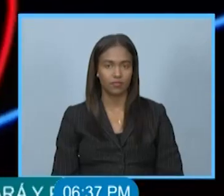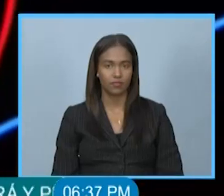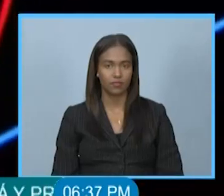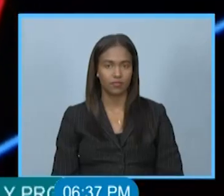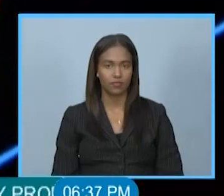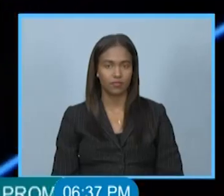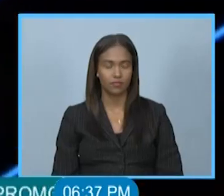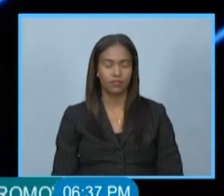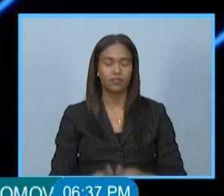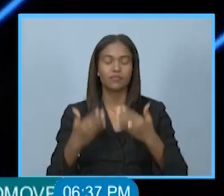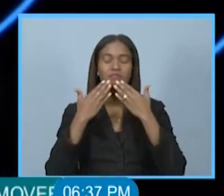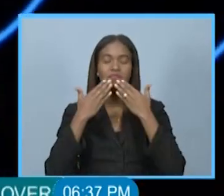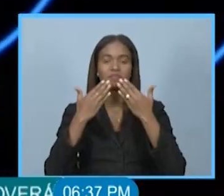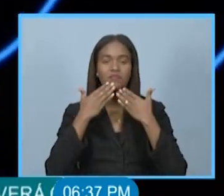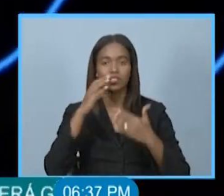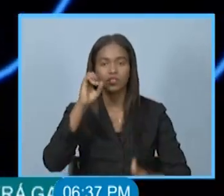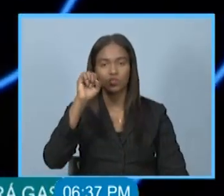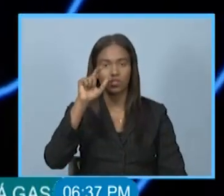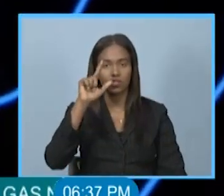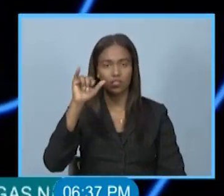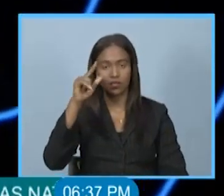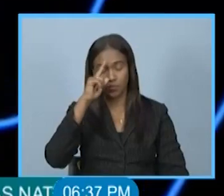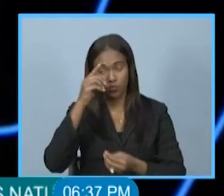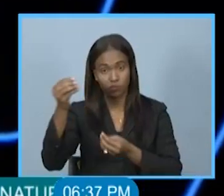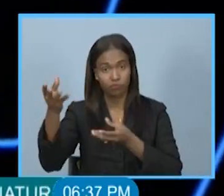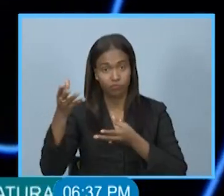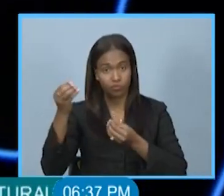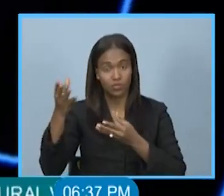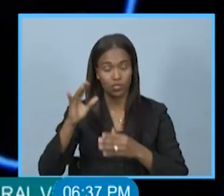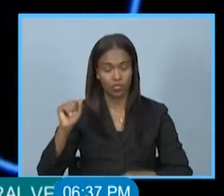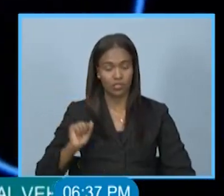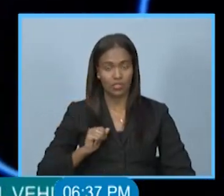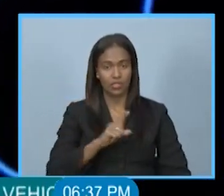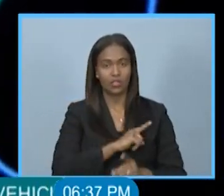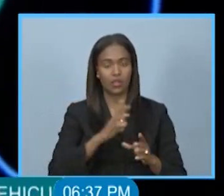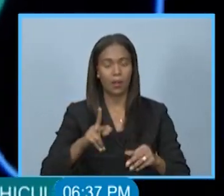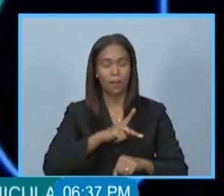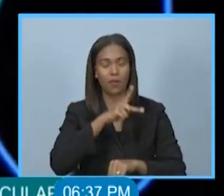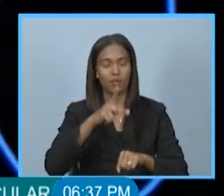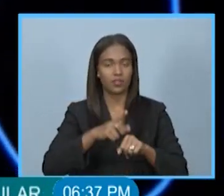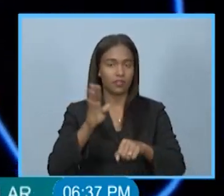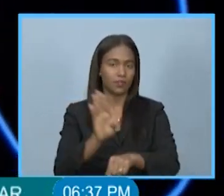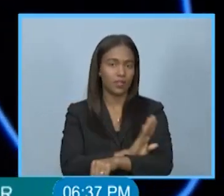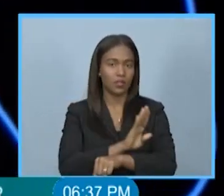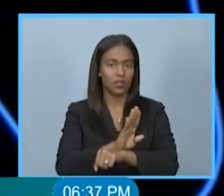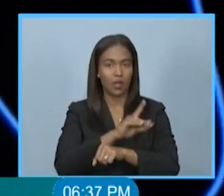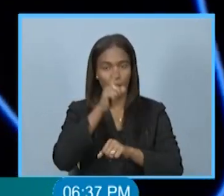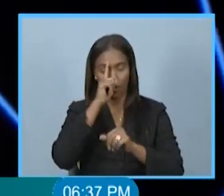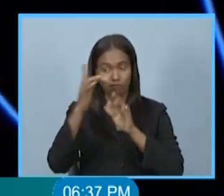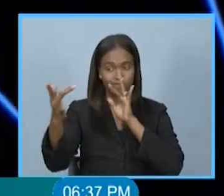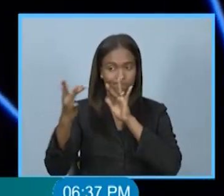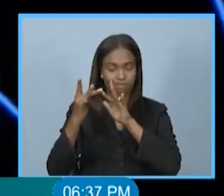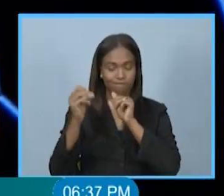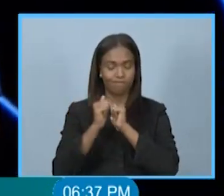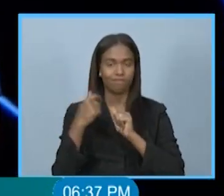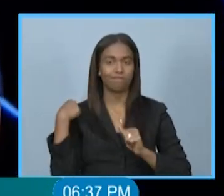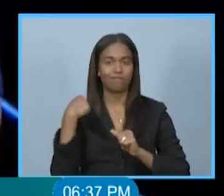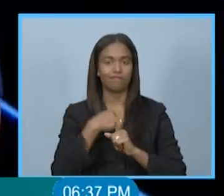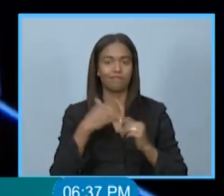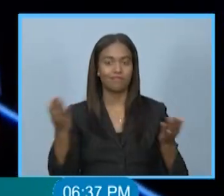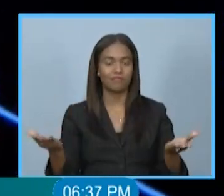Gracias solange isoto por estas informaciones y al senador de la provincia Barahona por hacer contacto con nosotros